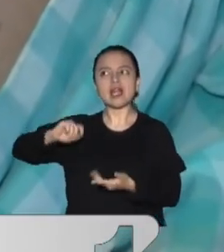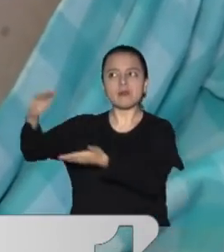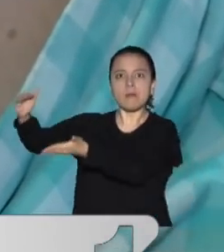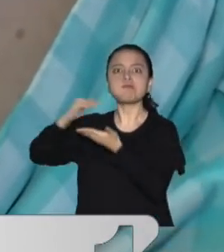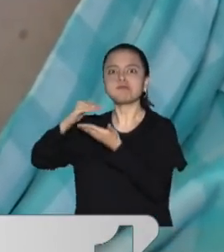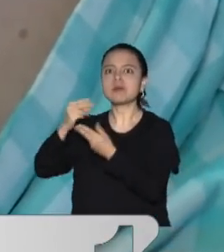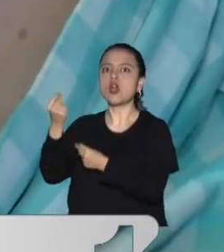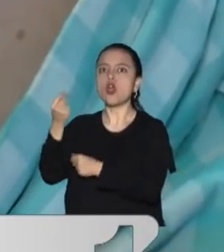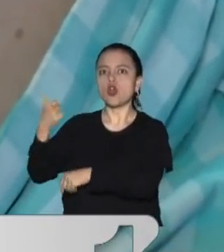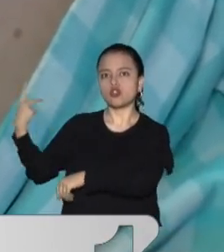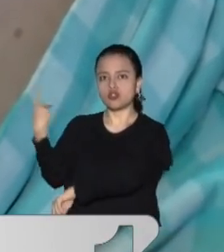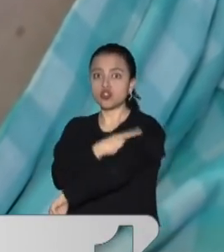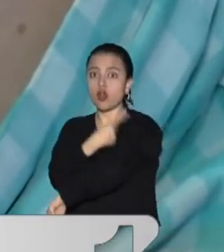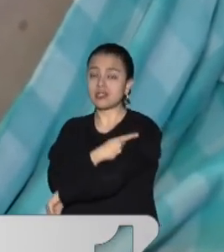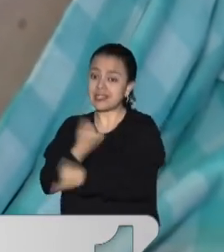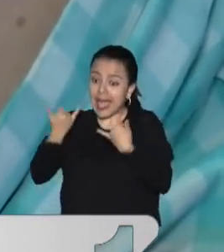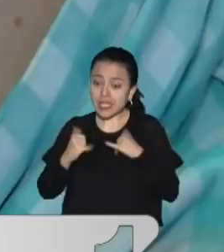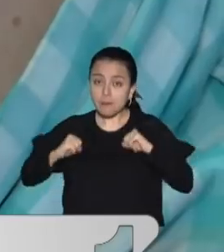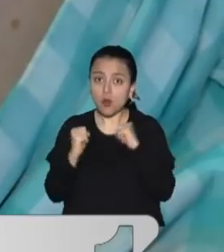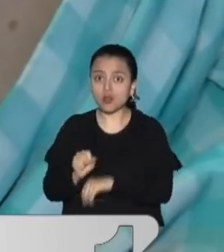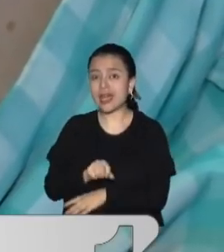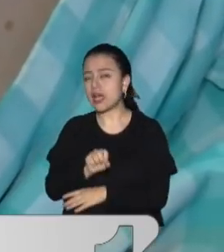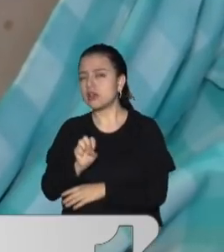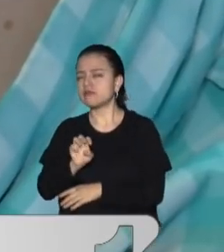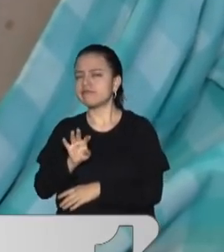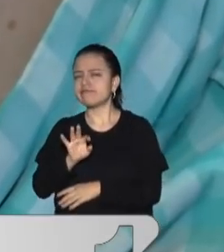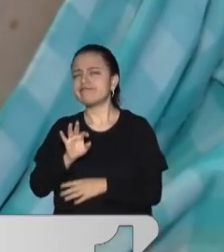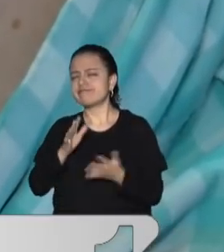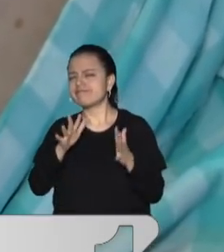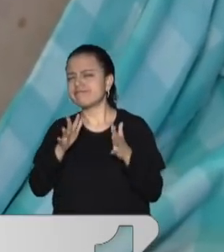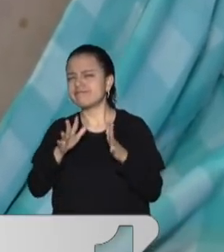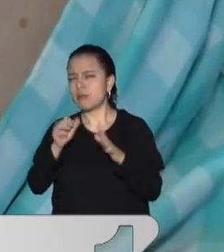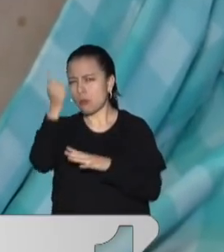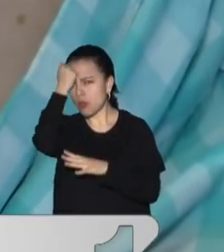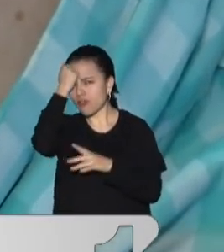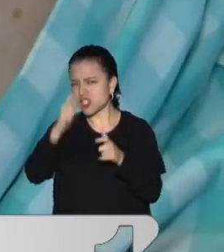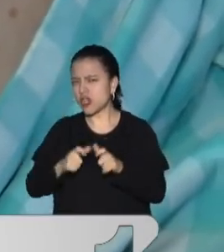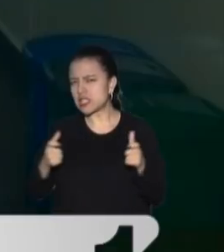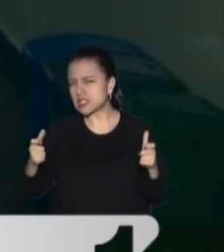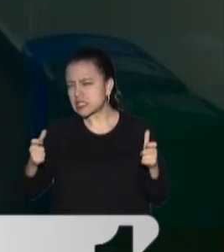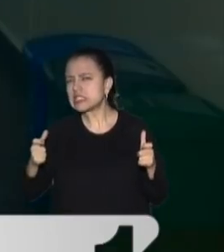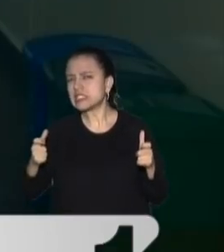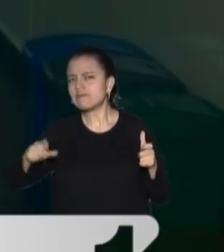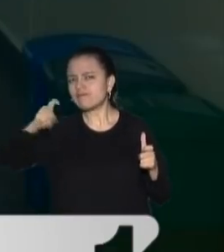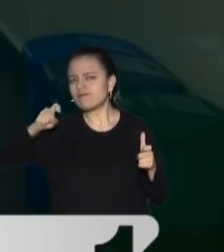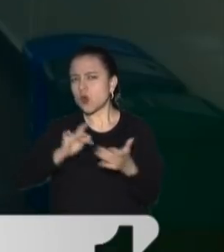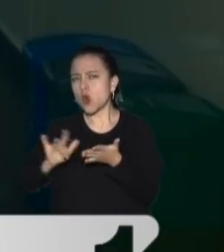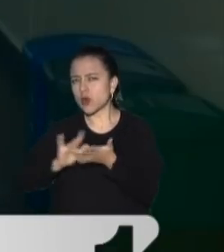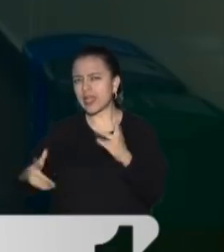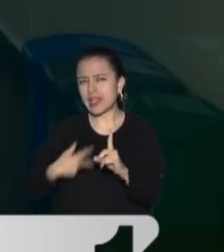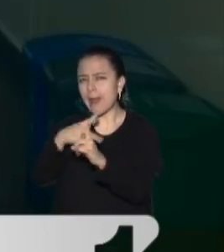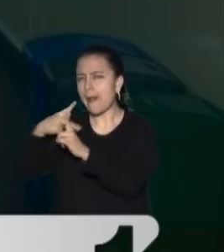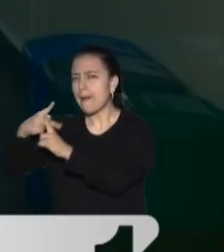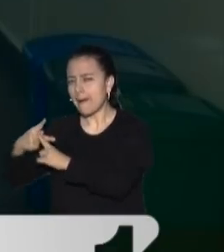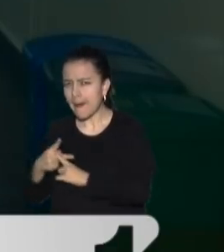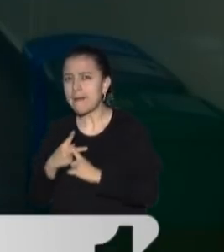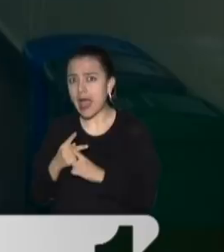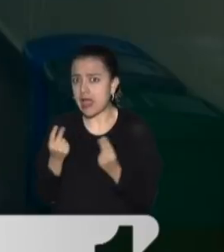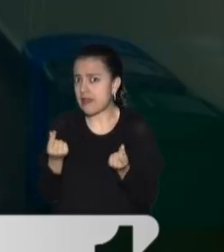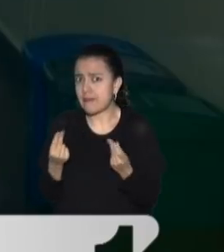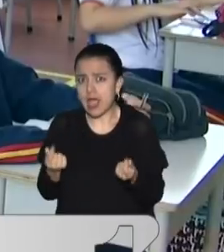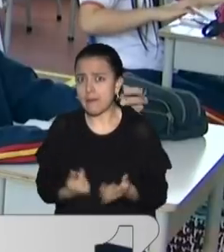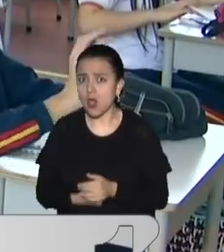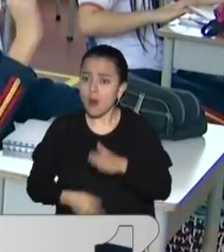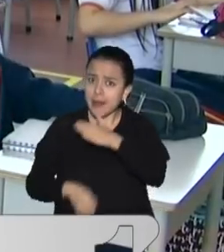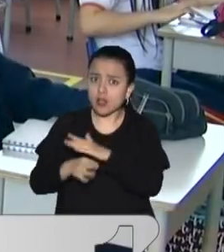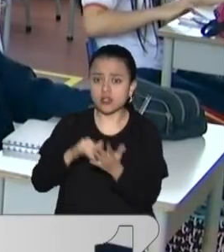la ciudad cuenta con más de 93 mil maestros que hacen parte de esa comunidad educativa y que necesitan ser ya inmunizados para seguir